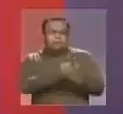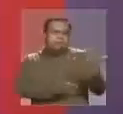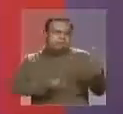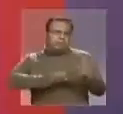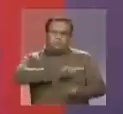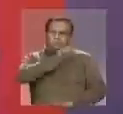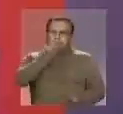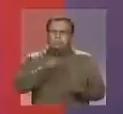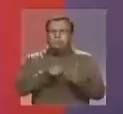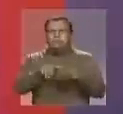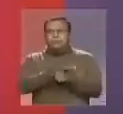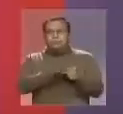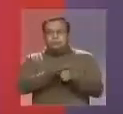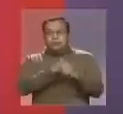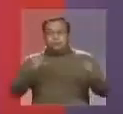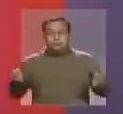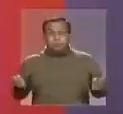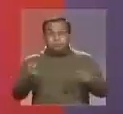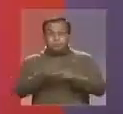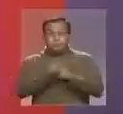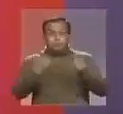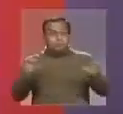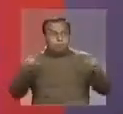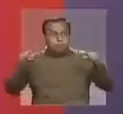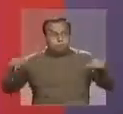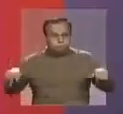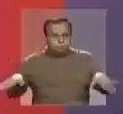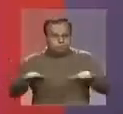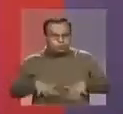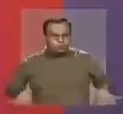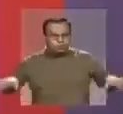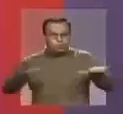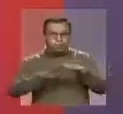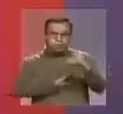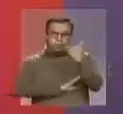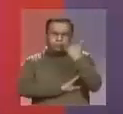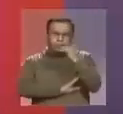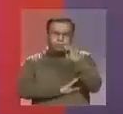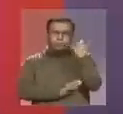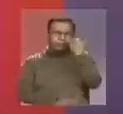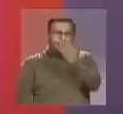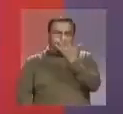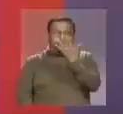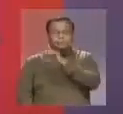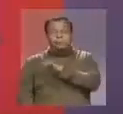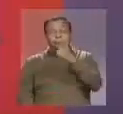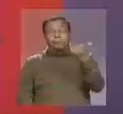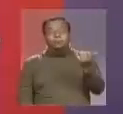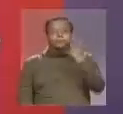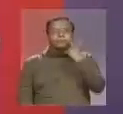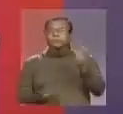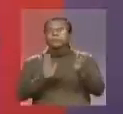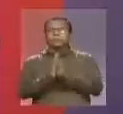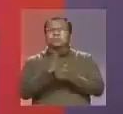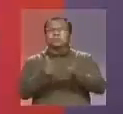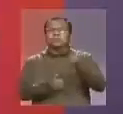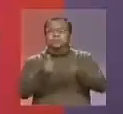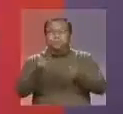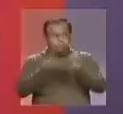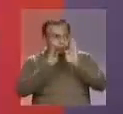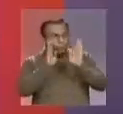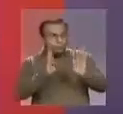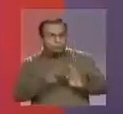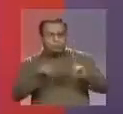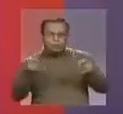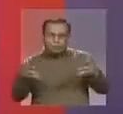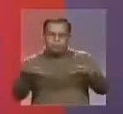todos estos hechos de violencia a los que se afrontan las mujeres negras. Otro de los puntos es esa